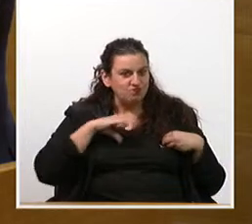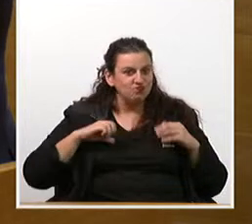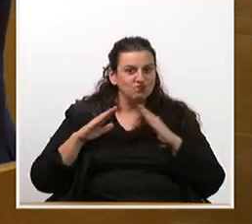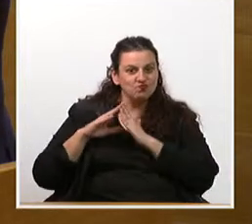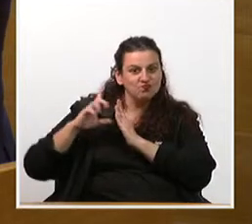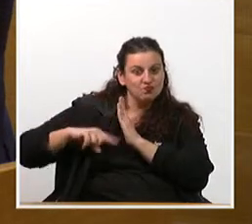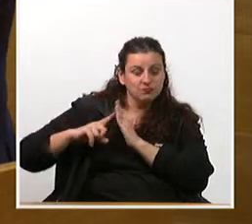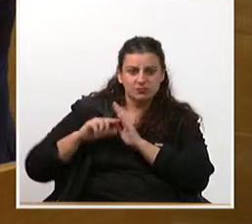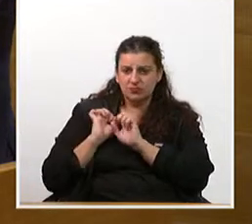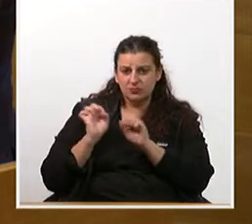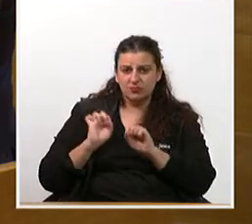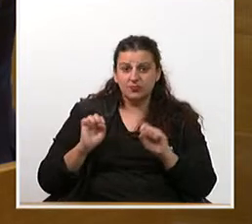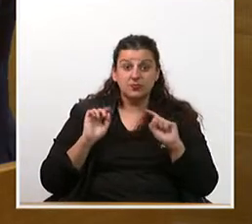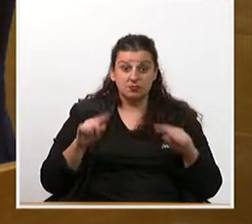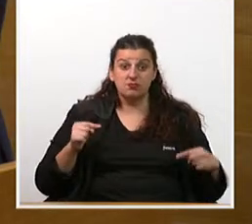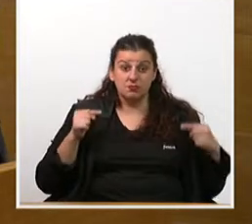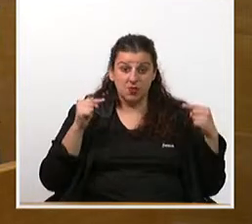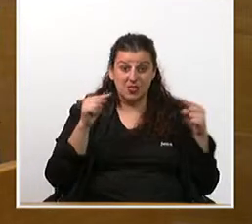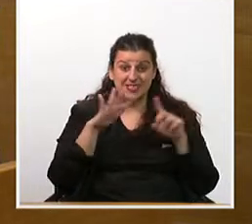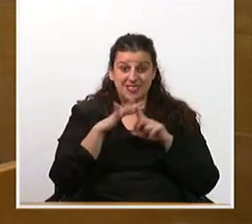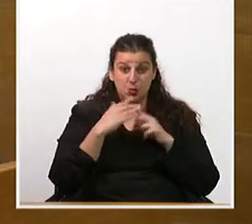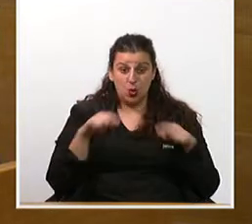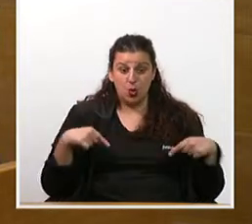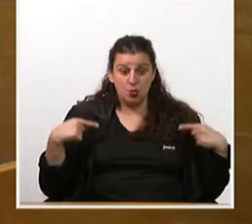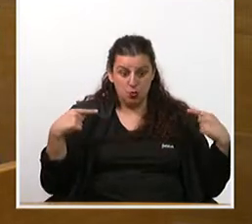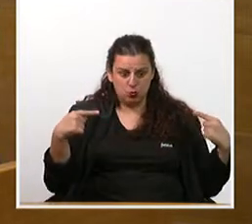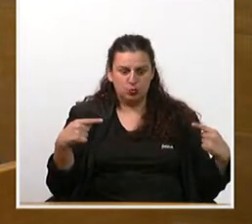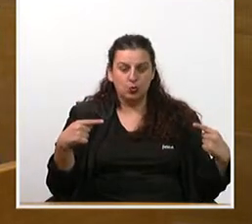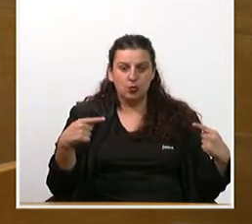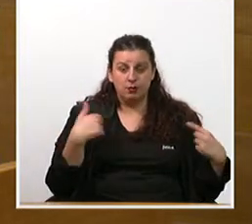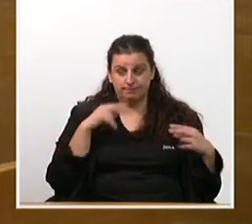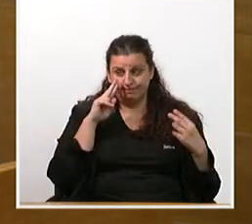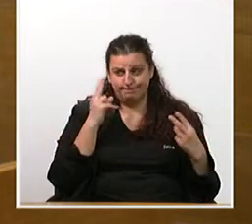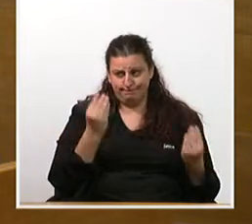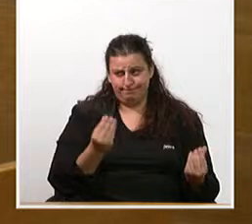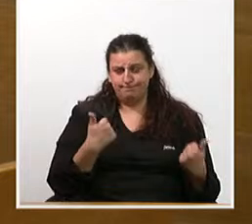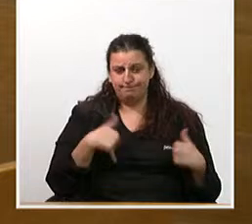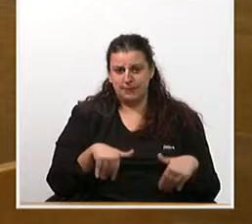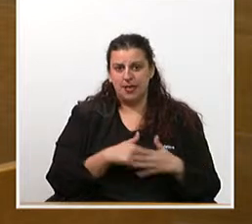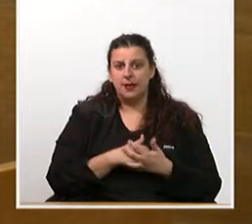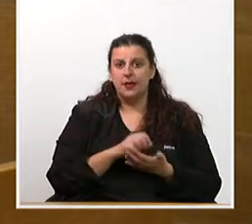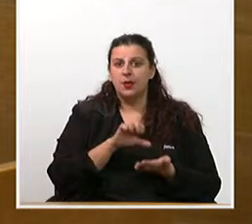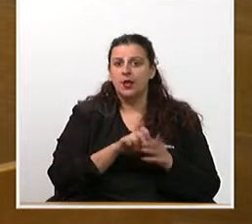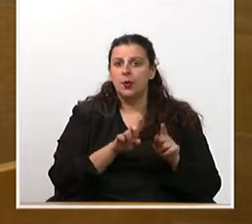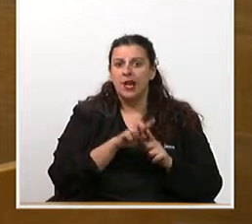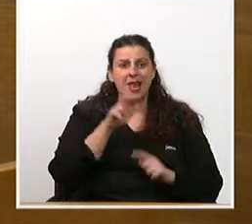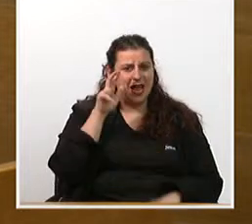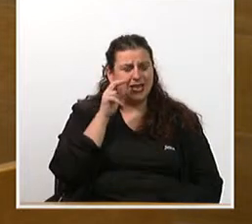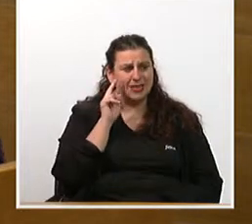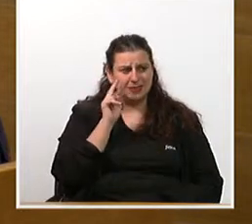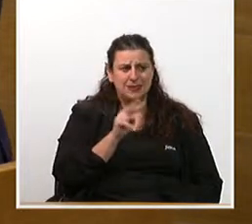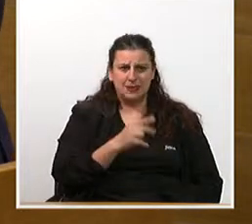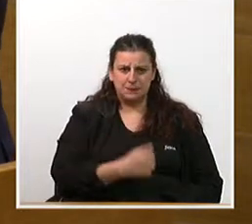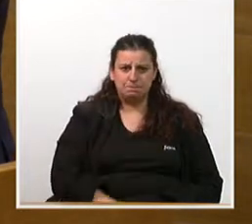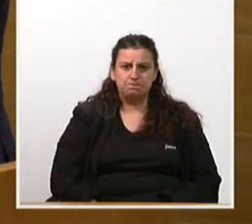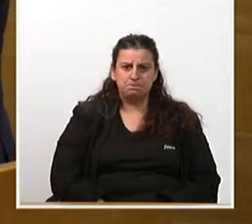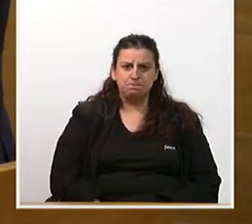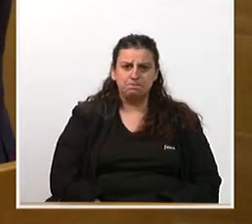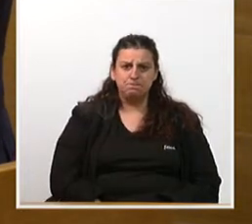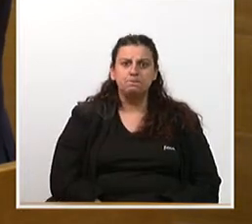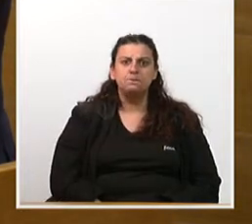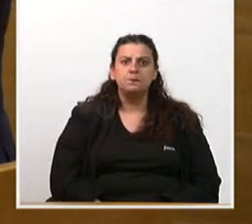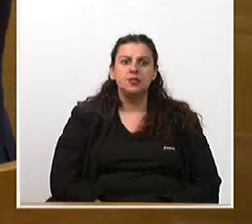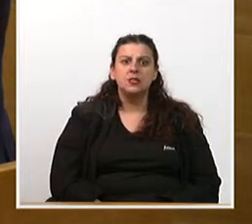independizar consecuencias de esta situación ya se están viendo en ciudades como en alicante donde se está